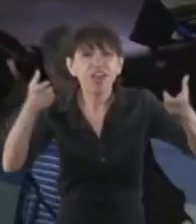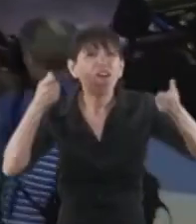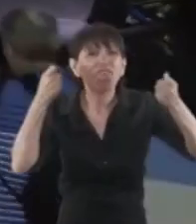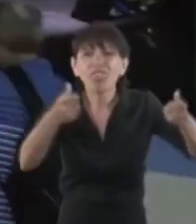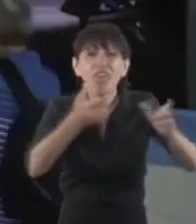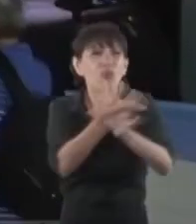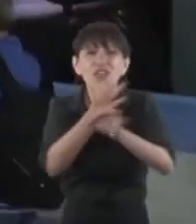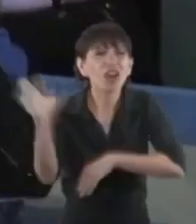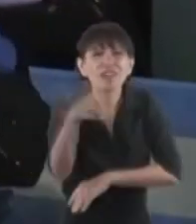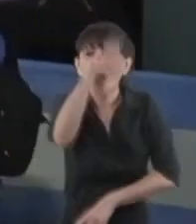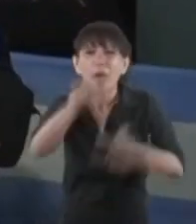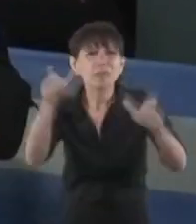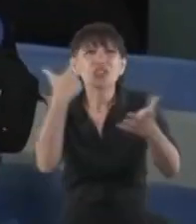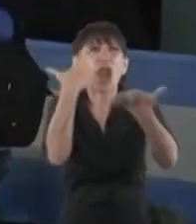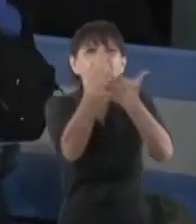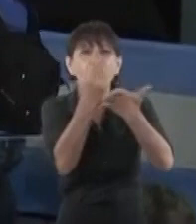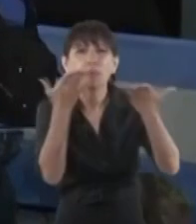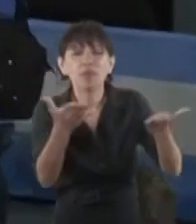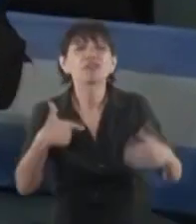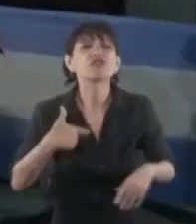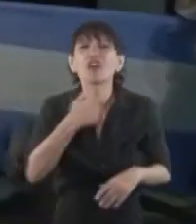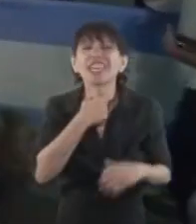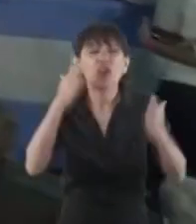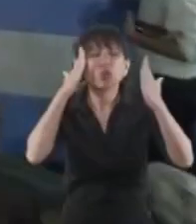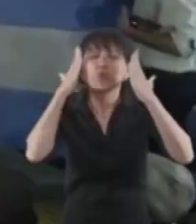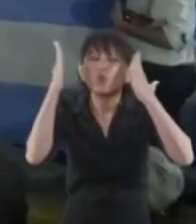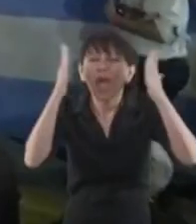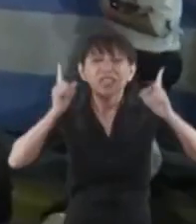habitan. Quiero seguir